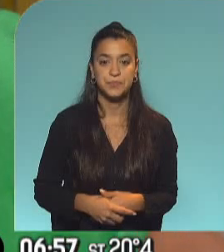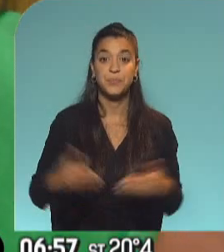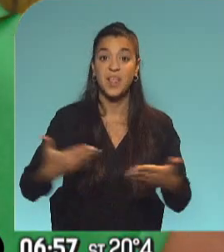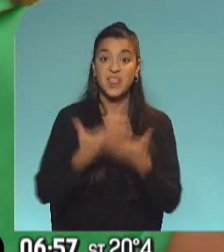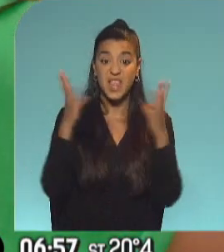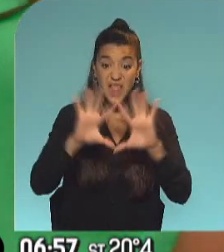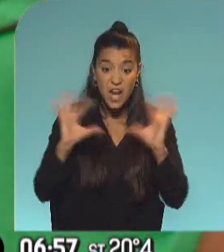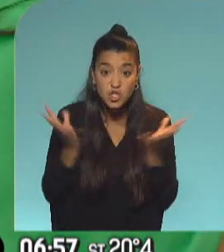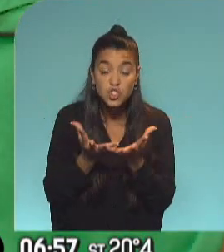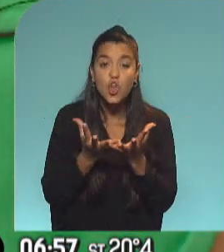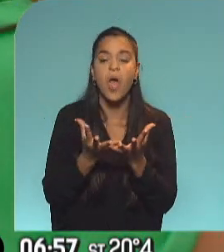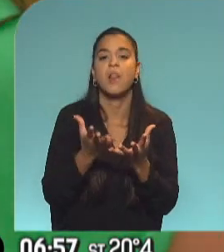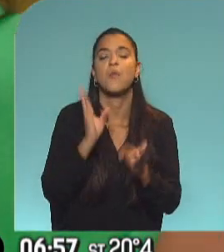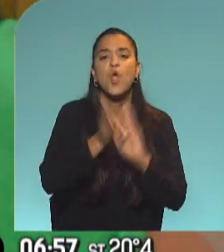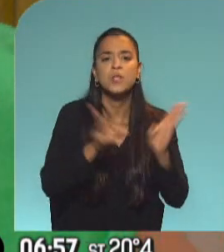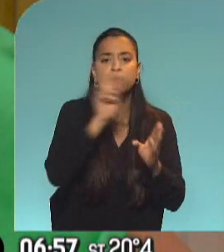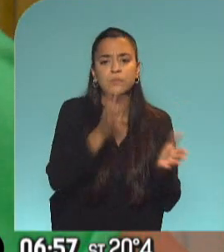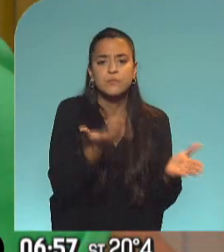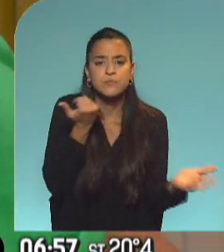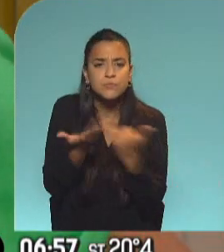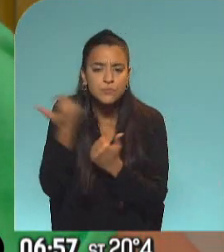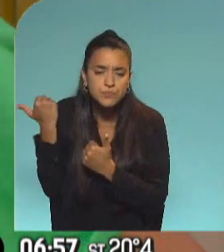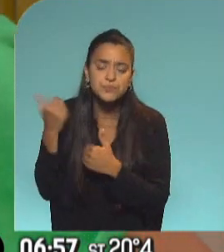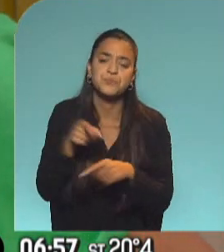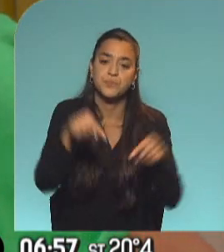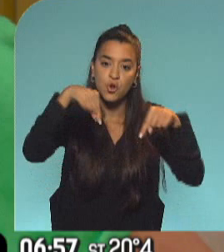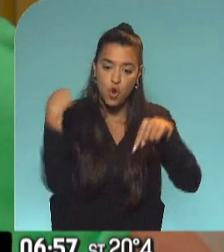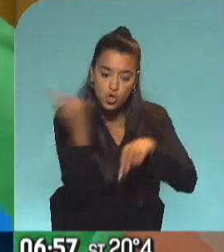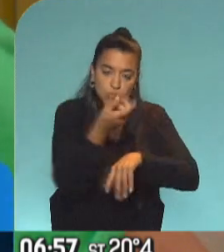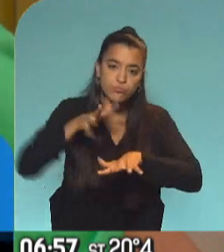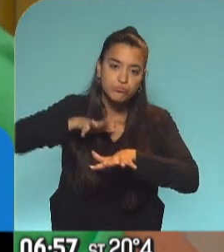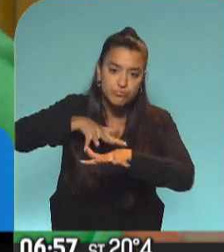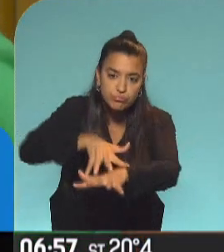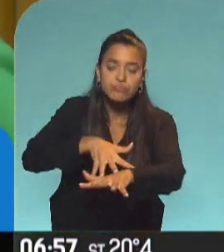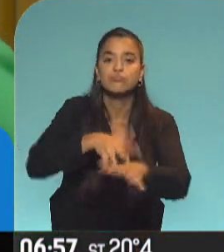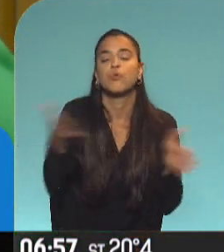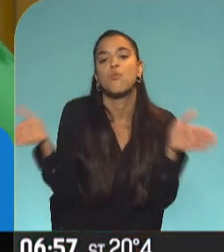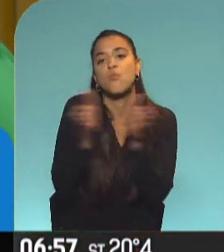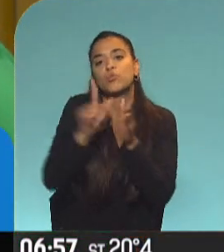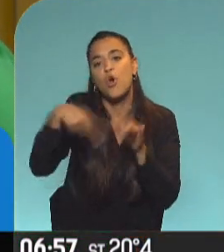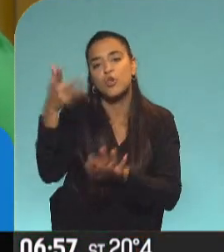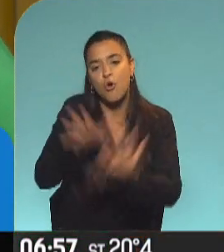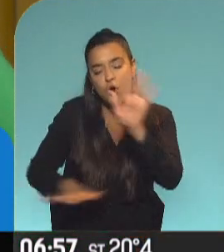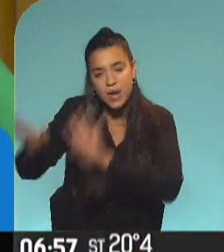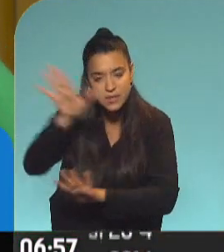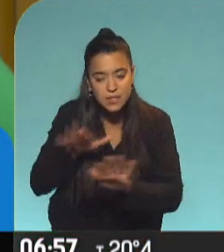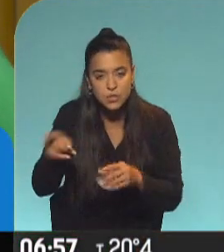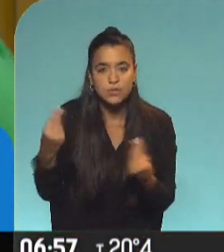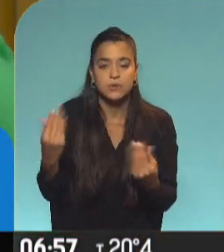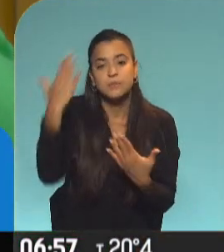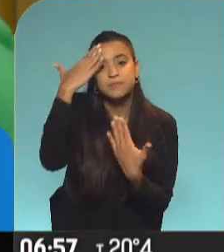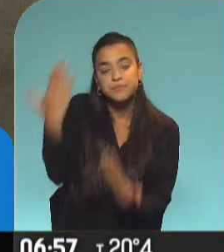Día Internacional de la Eliminación de la Violencia contra las Mujeres. Nos vamos a movilizar junto a otras organizaciones para conmemorar